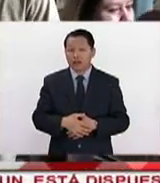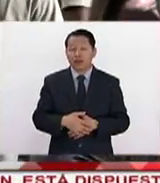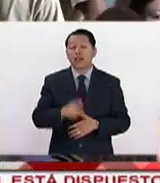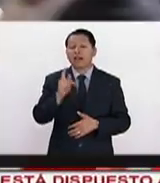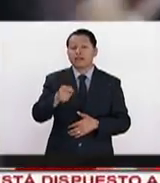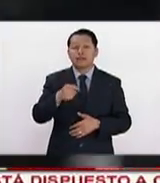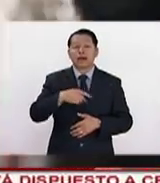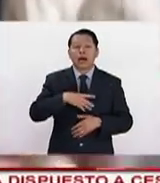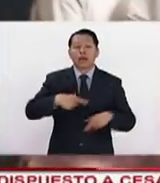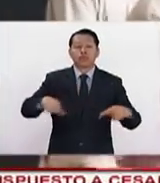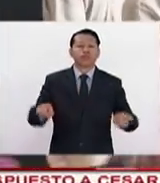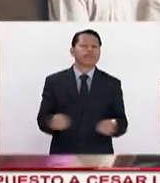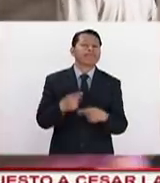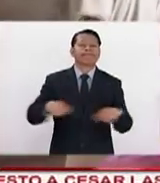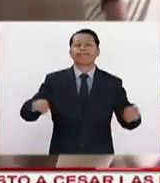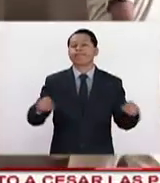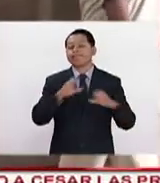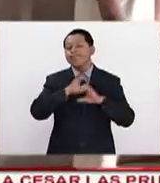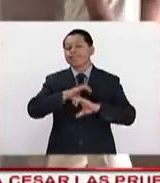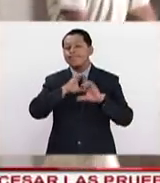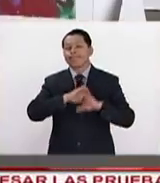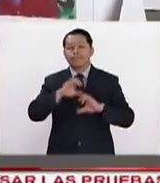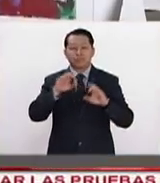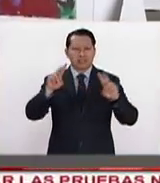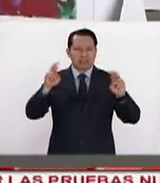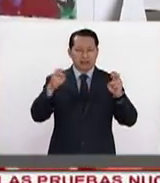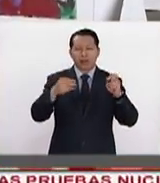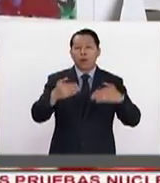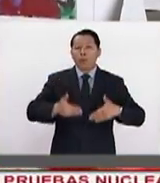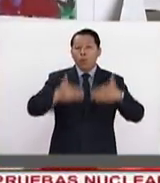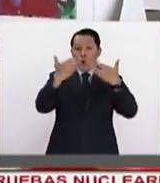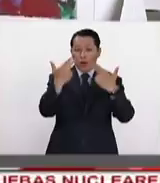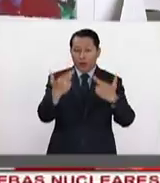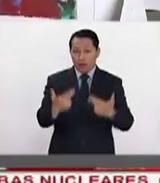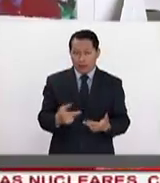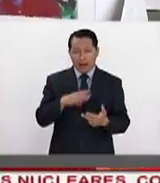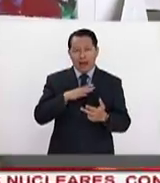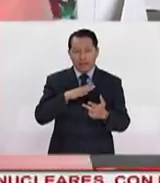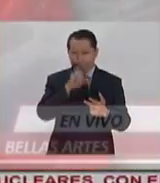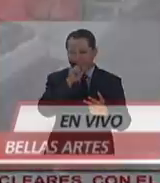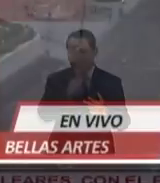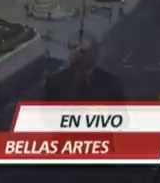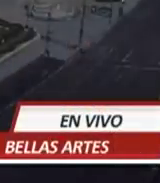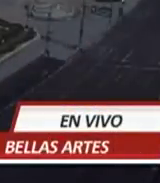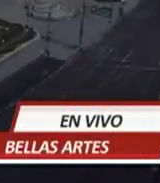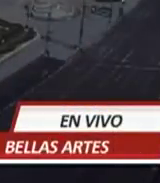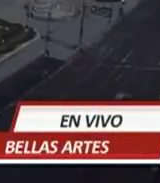el concierto Derribando Muros se presentó con éxito en la Biblioteca de México.